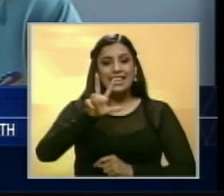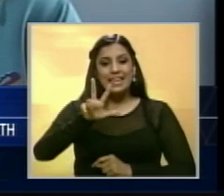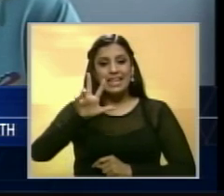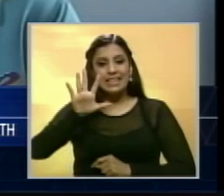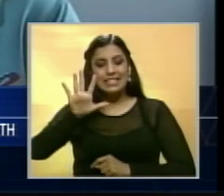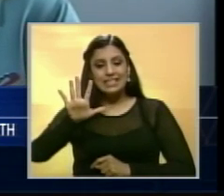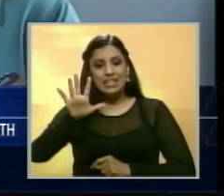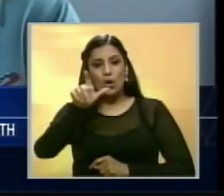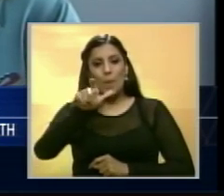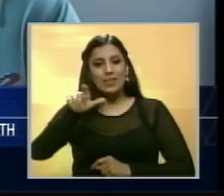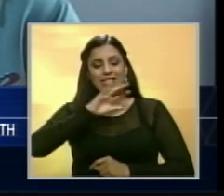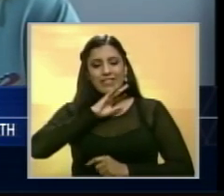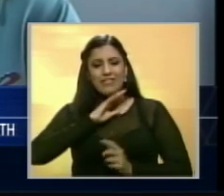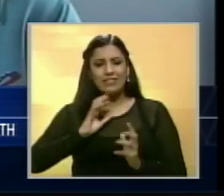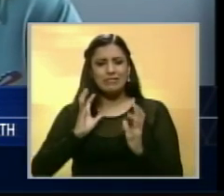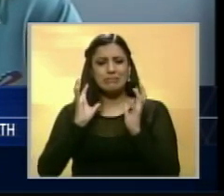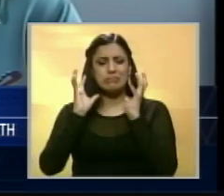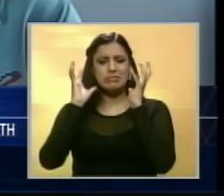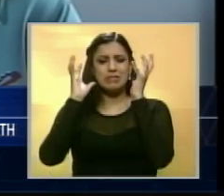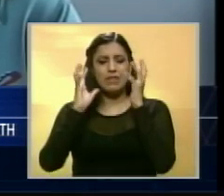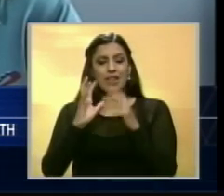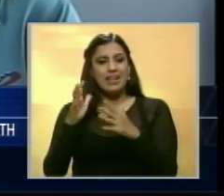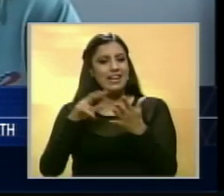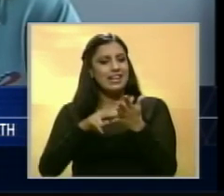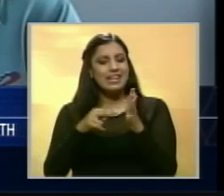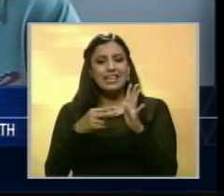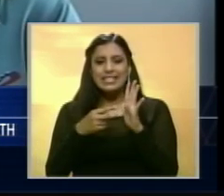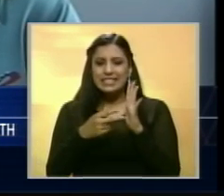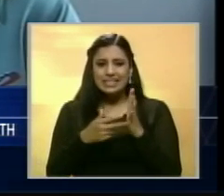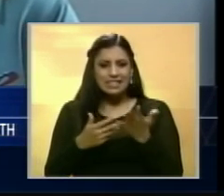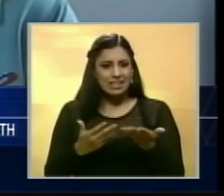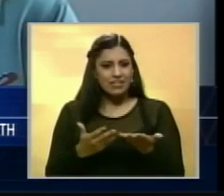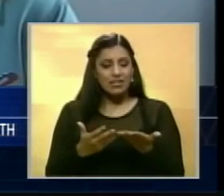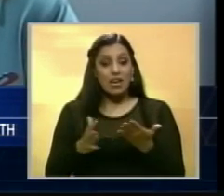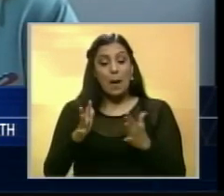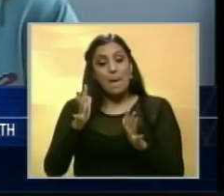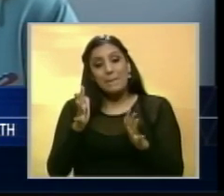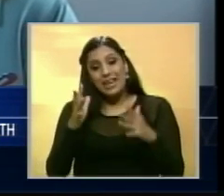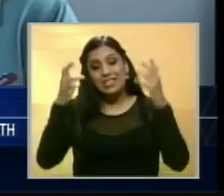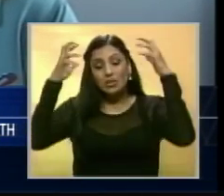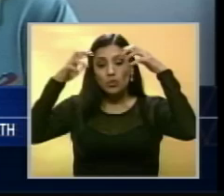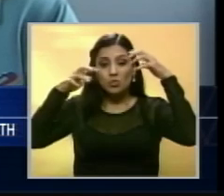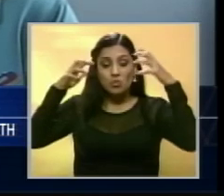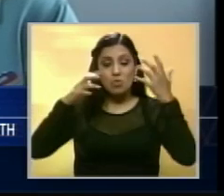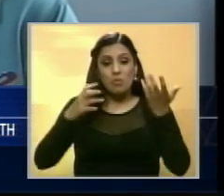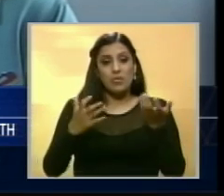135 síndromes febriles. Esto ocasionado a quizás las lluvias,